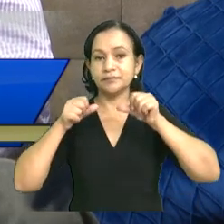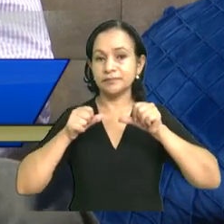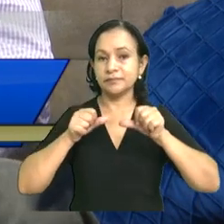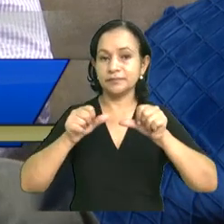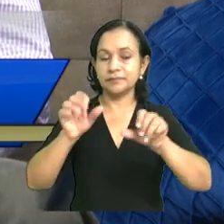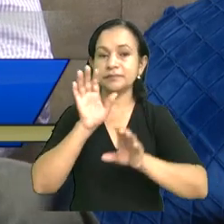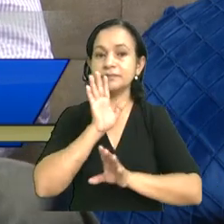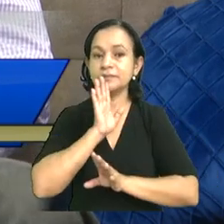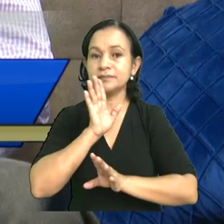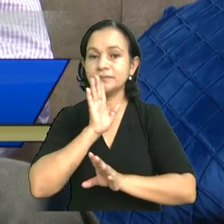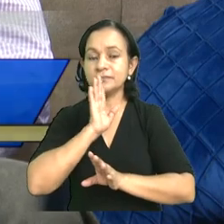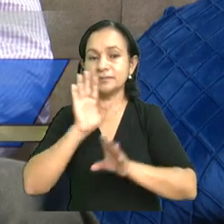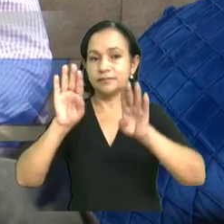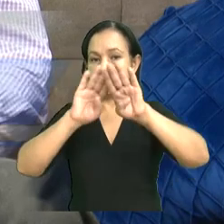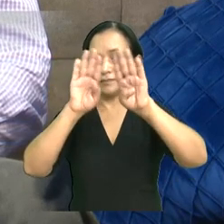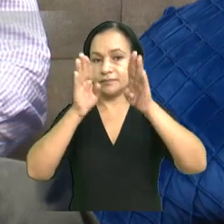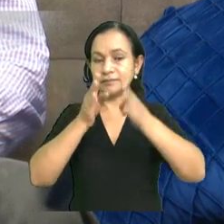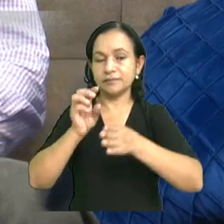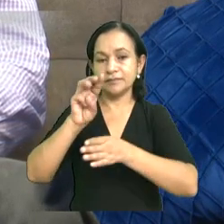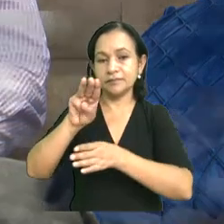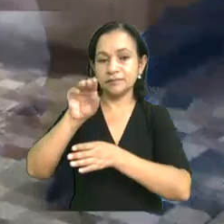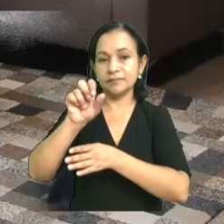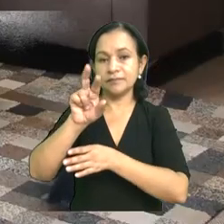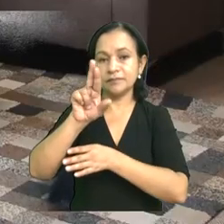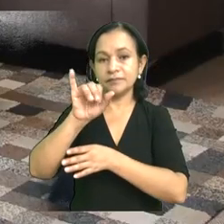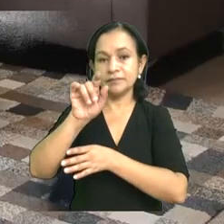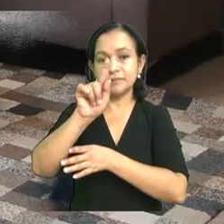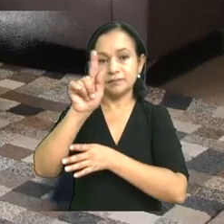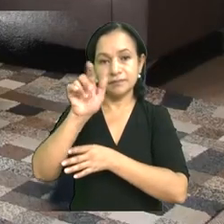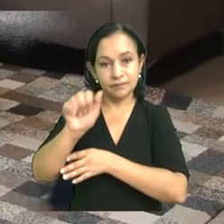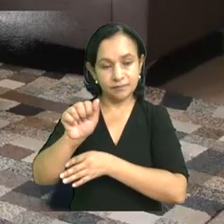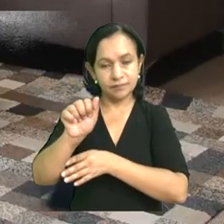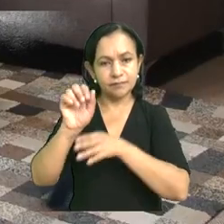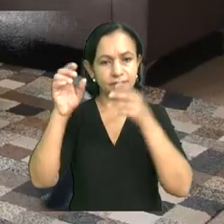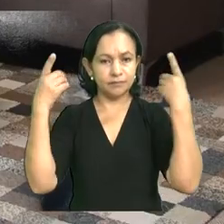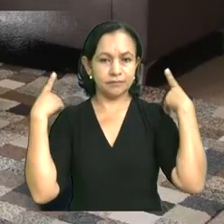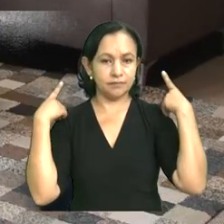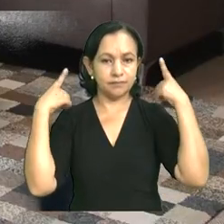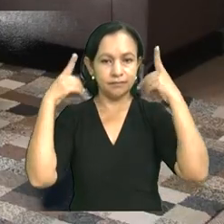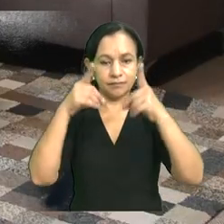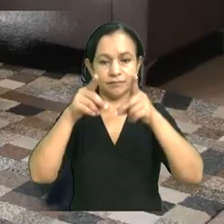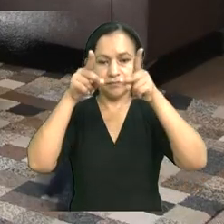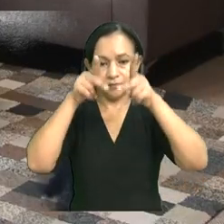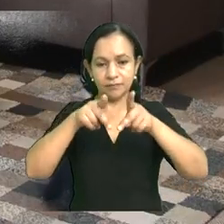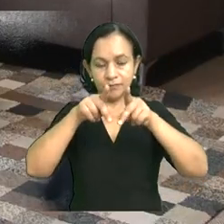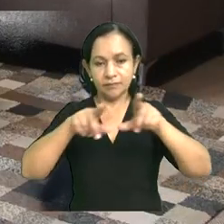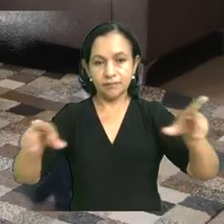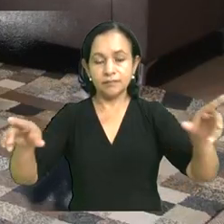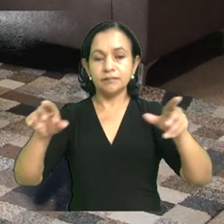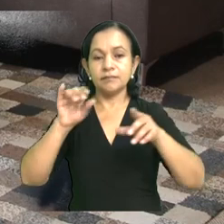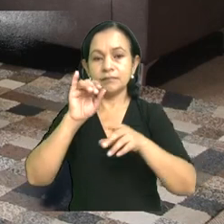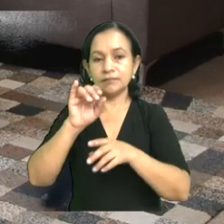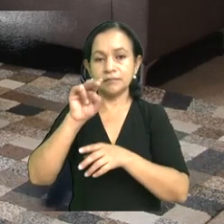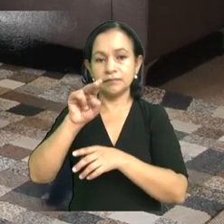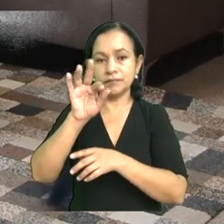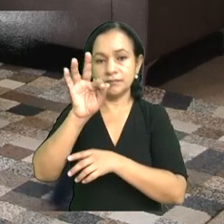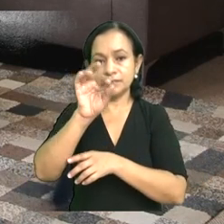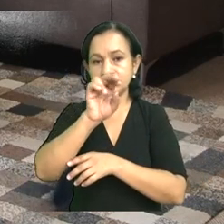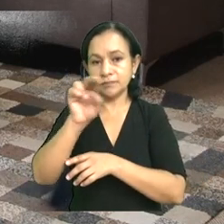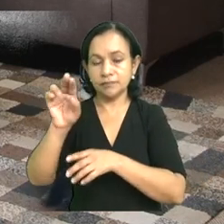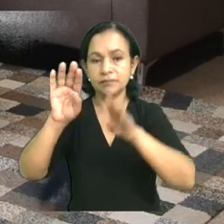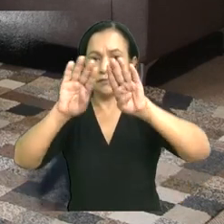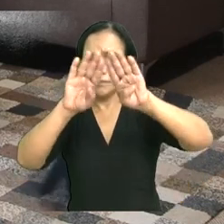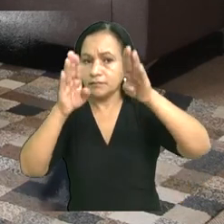nuestra conversación con la compañera Maritza Ruiz, quien es directora de planificación del INIFON, y pues ella nos explica un poquito y a plomo lo